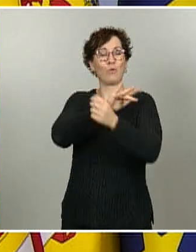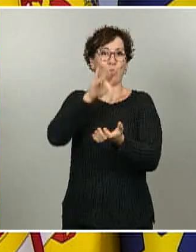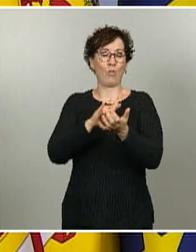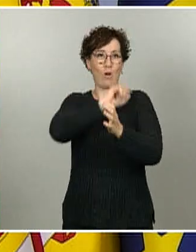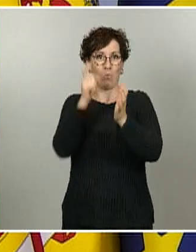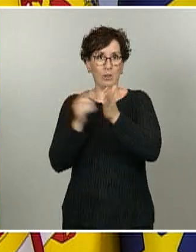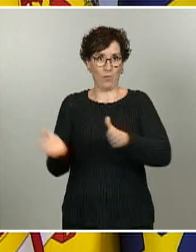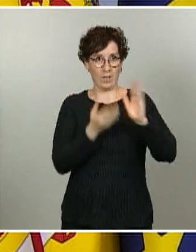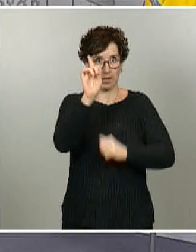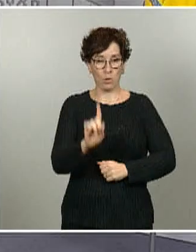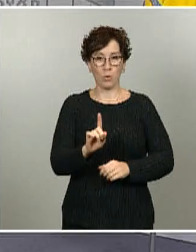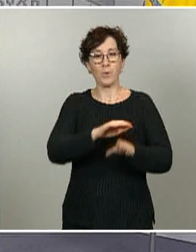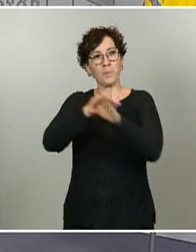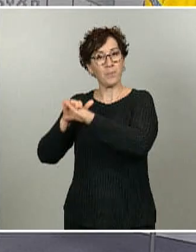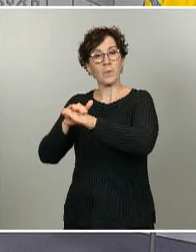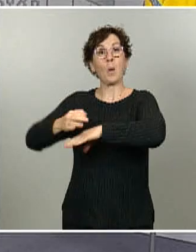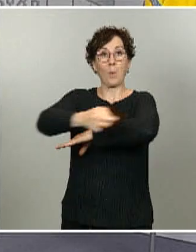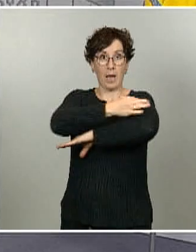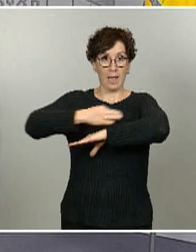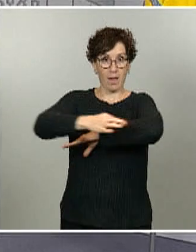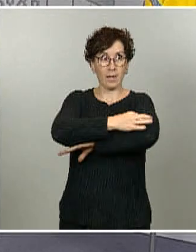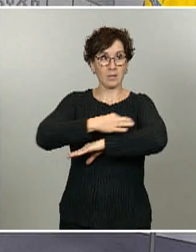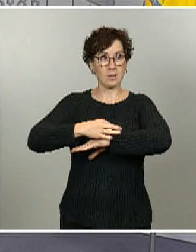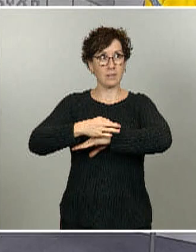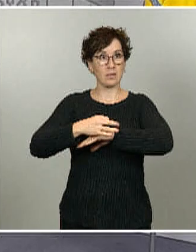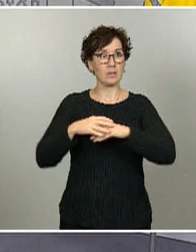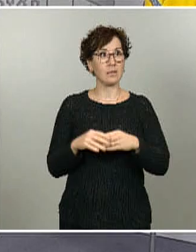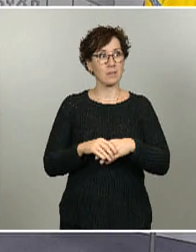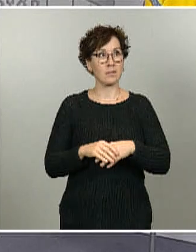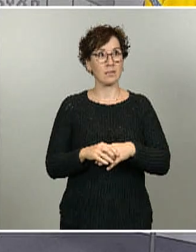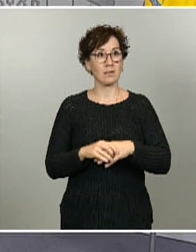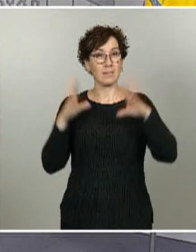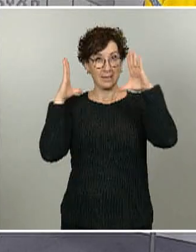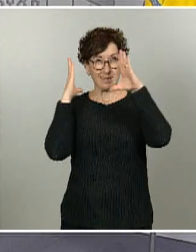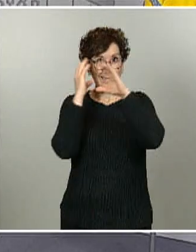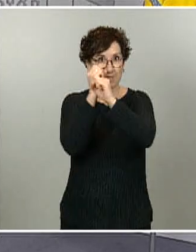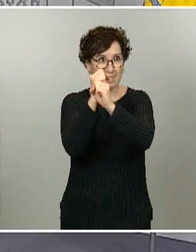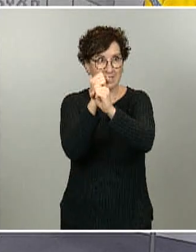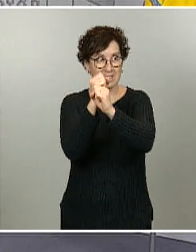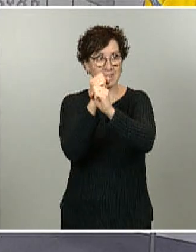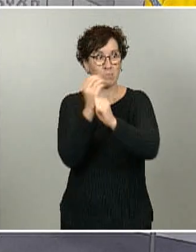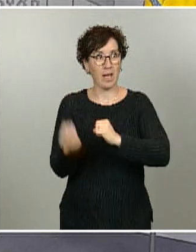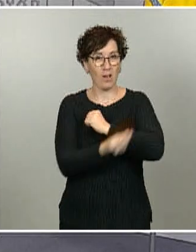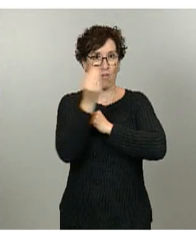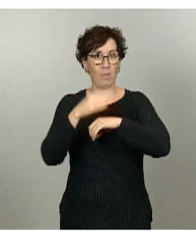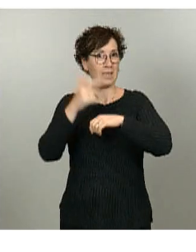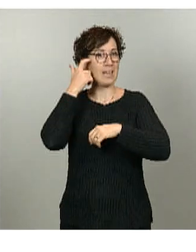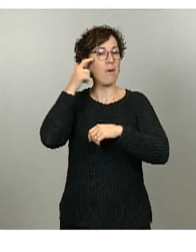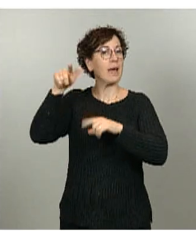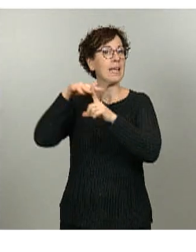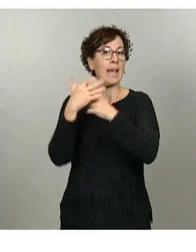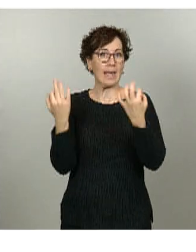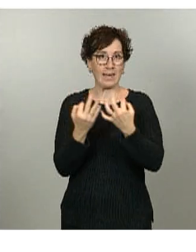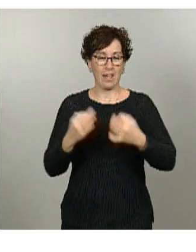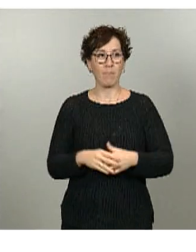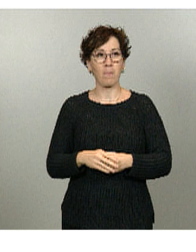las Islas Baleares, que creo que también podemos hacer un zoom, porque si no, no vamos a ver exactamente lo que ha sucedido allí, es que la isla de